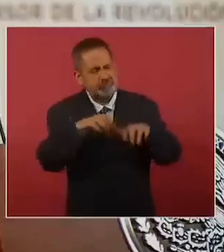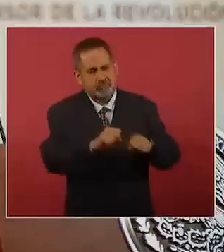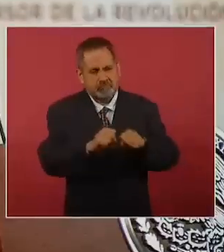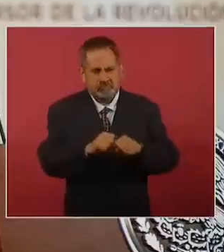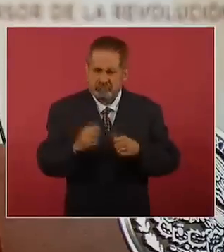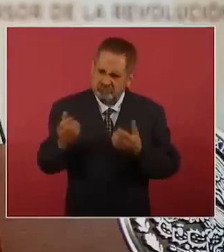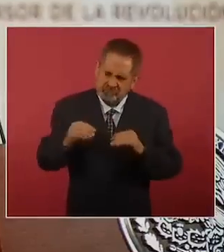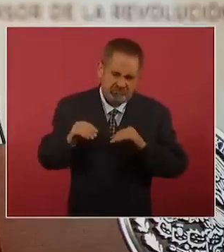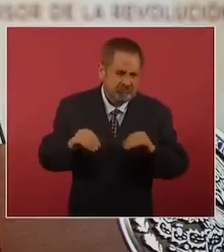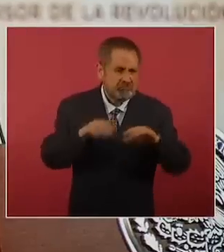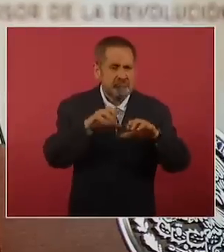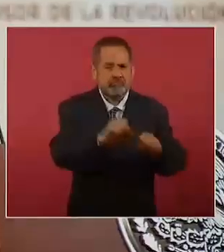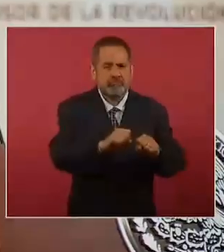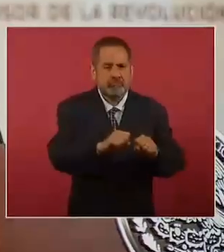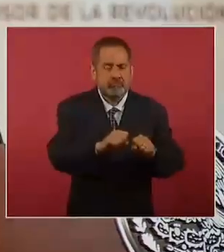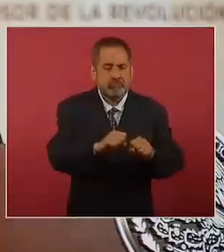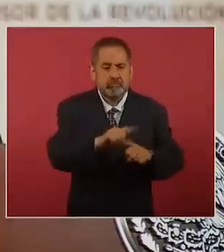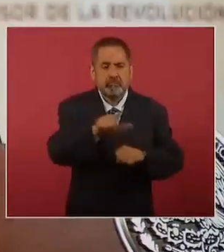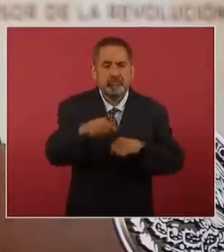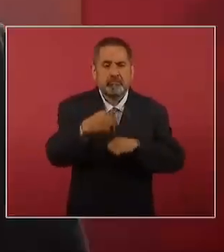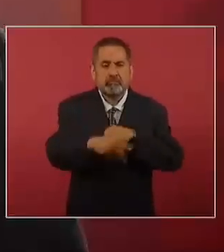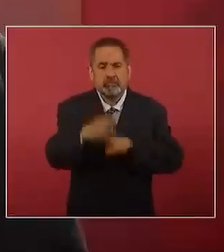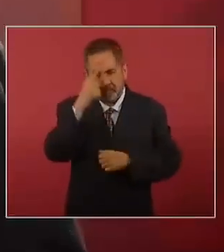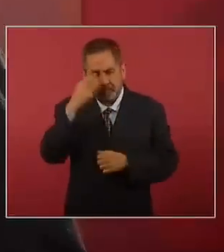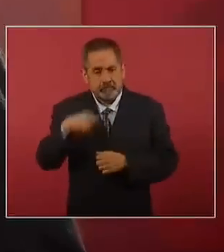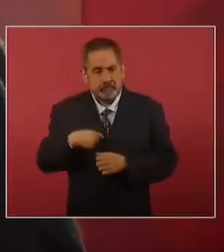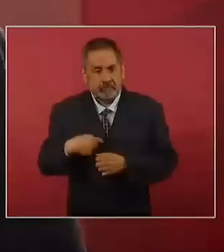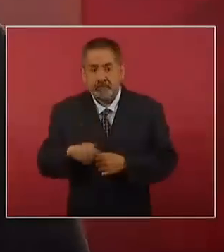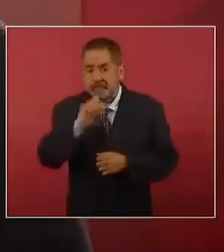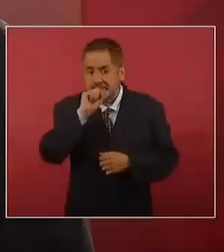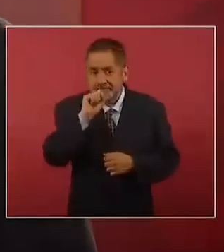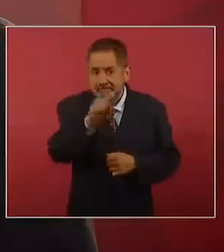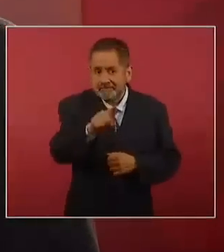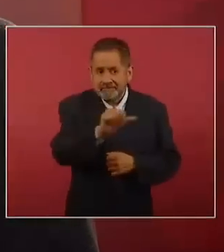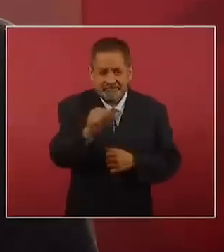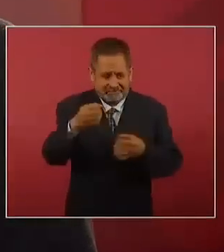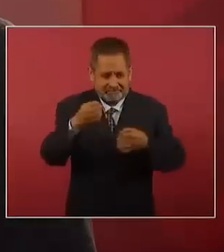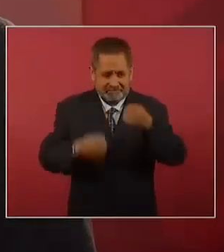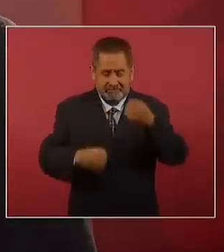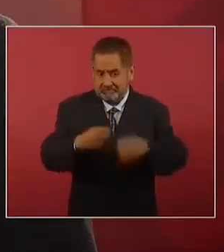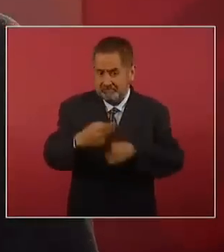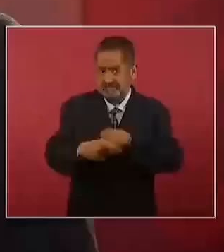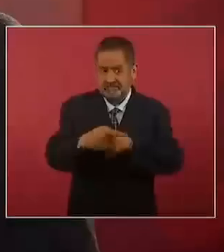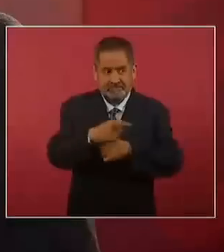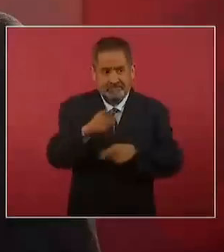a actuar con rectitud, los mismos jueces